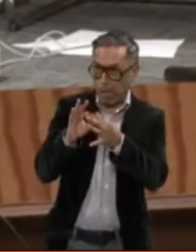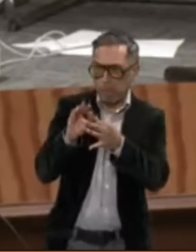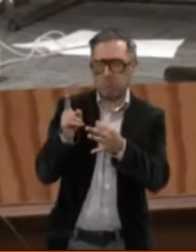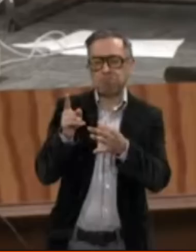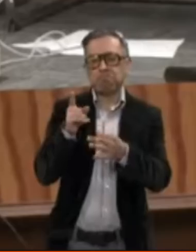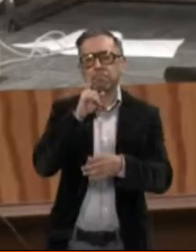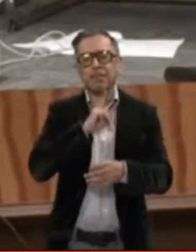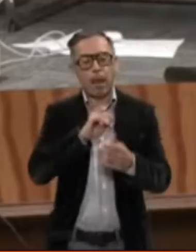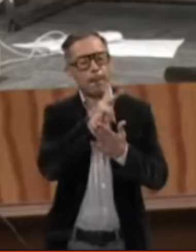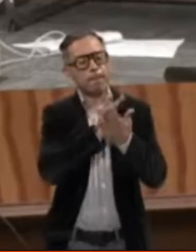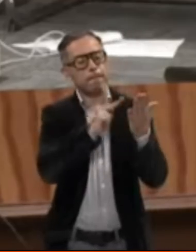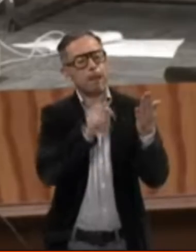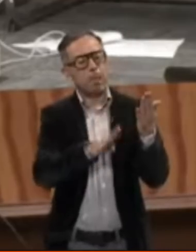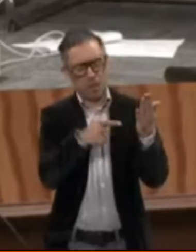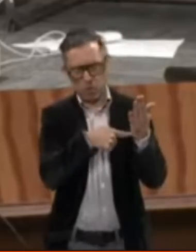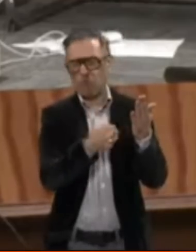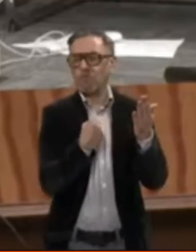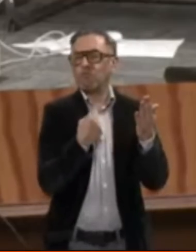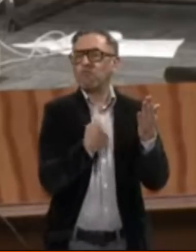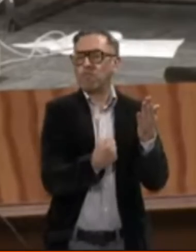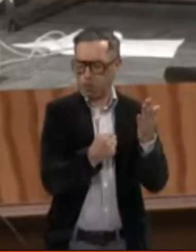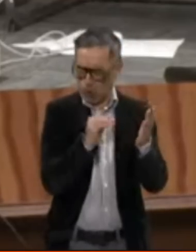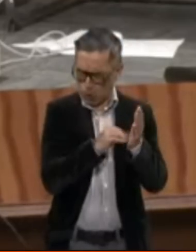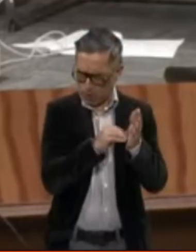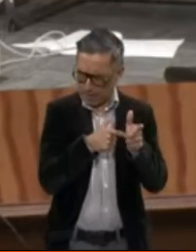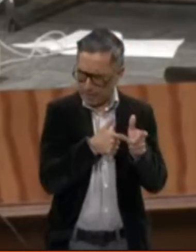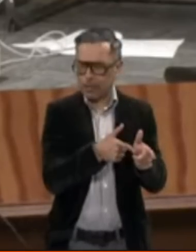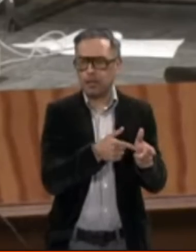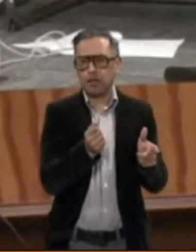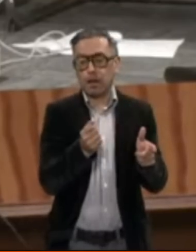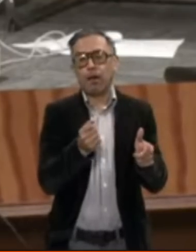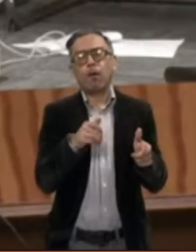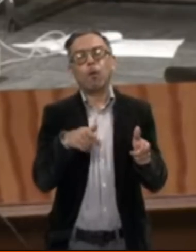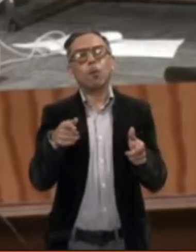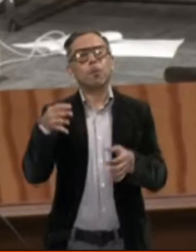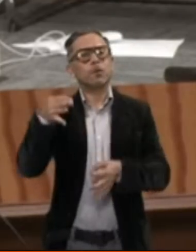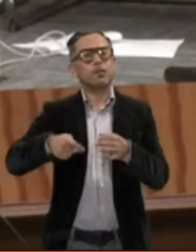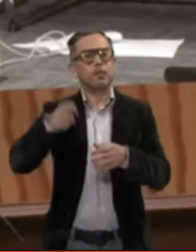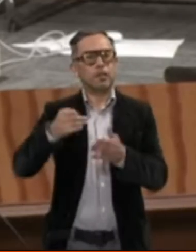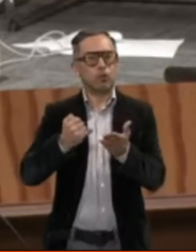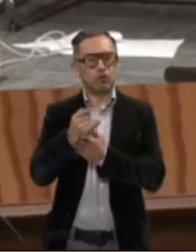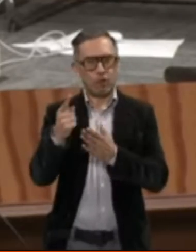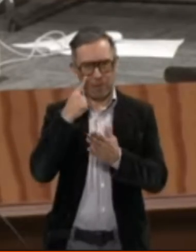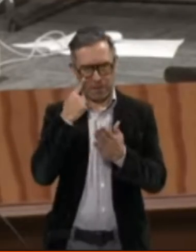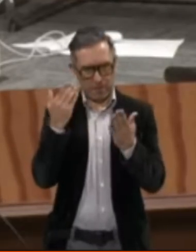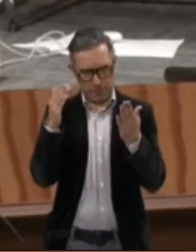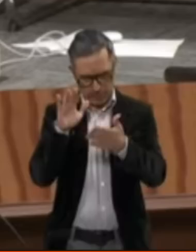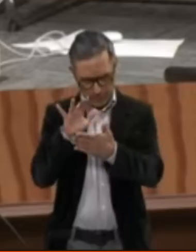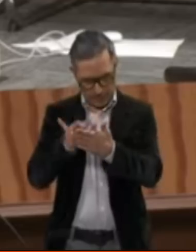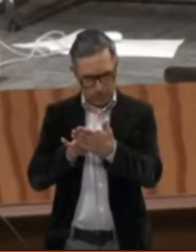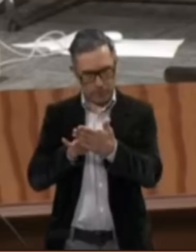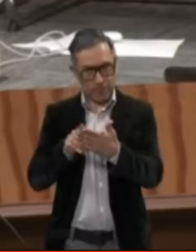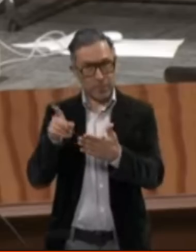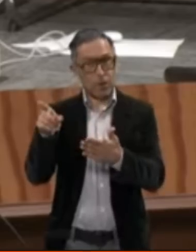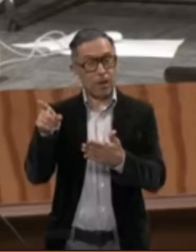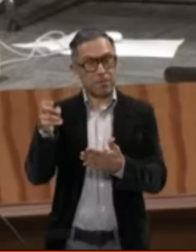surtiendo plenos efectos y afortunadamente, aunque sea eso, nos dejaron ver completo de la resolución. Voy a leer lo que dice el propio